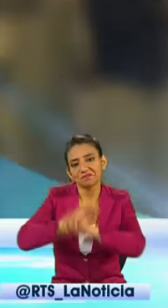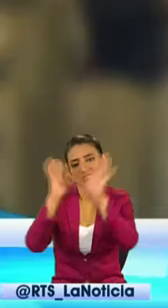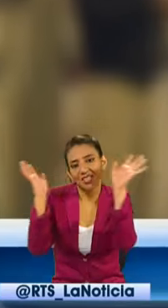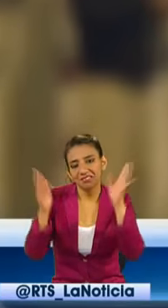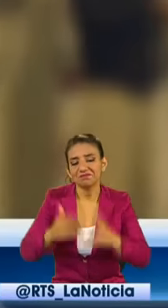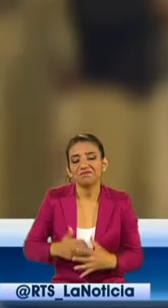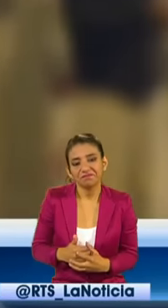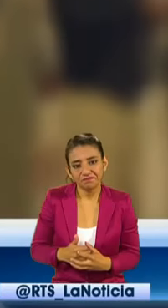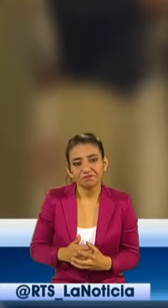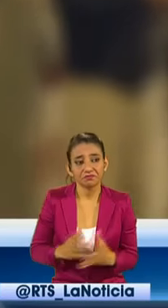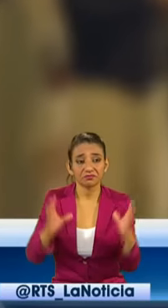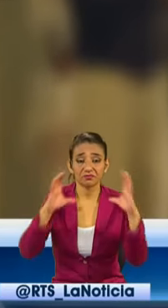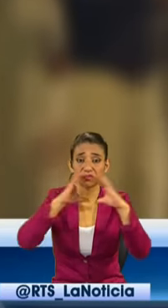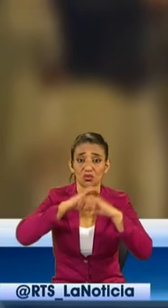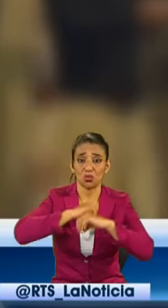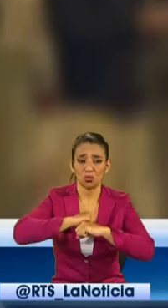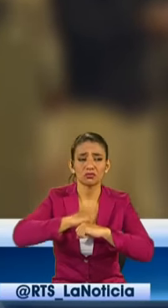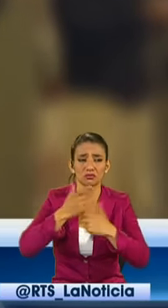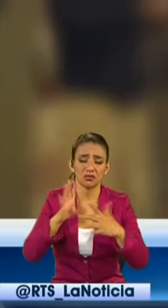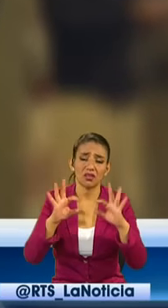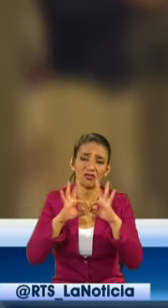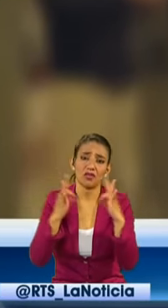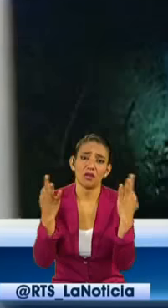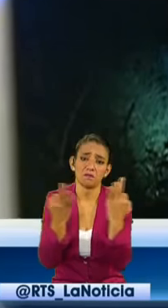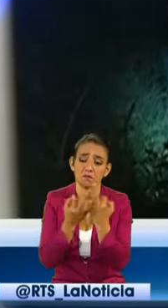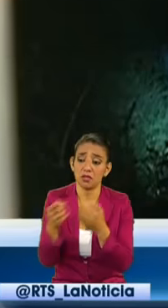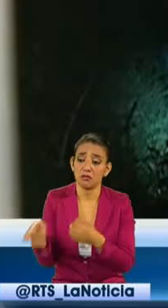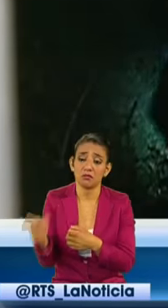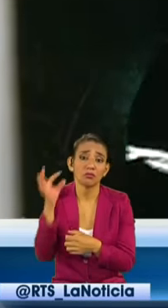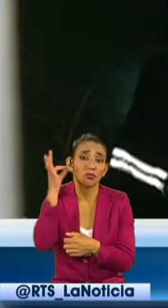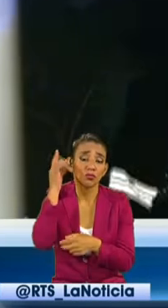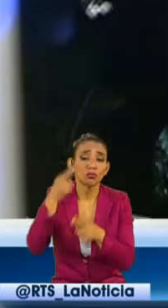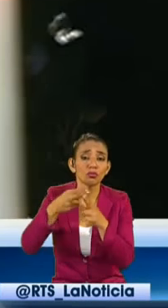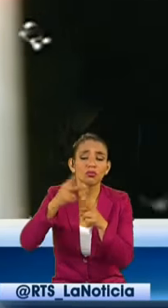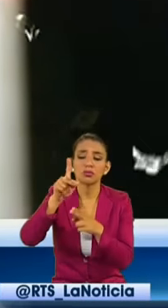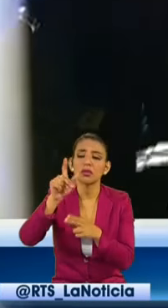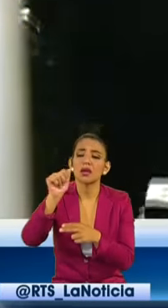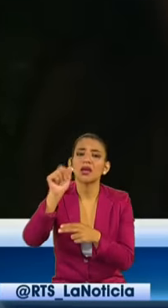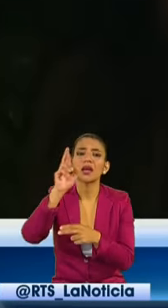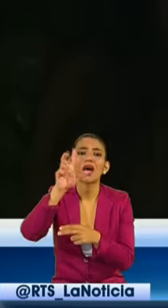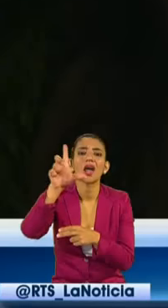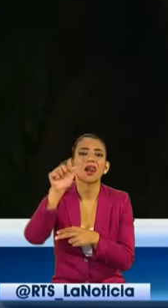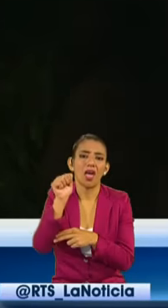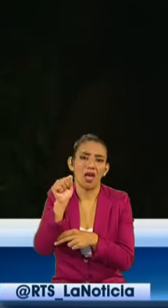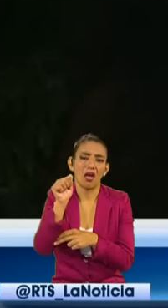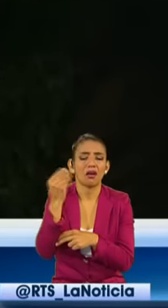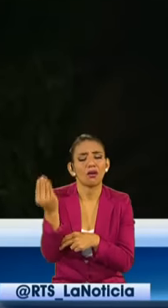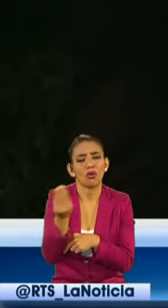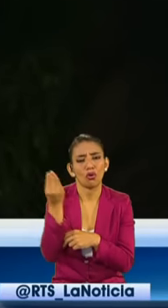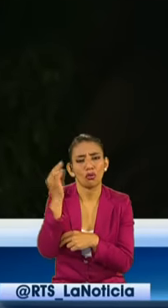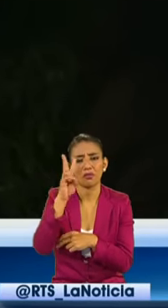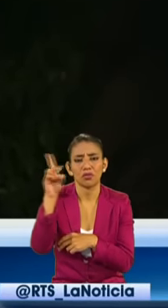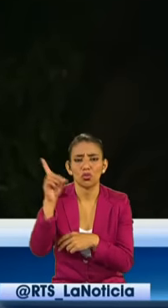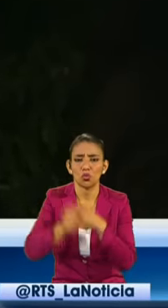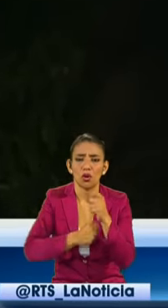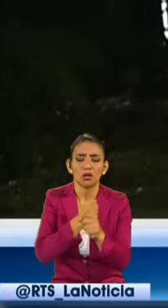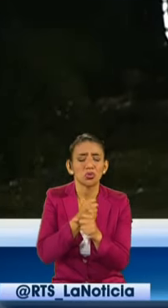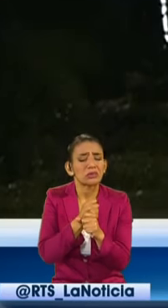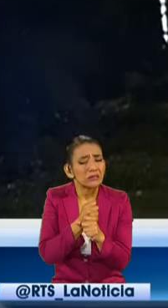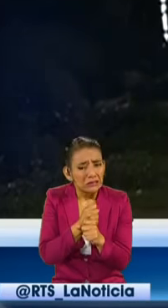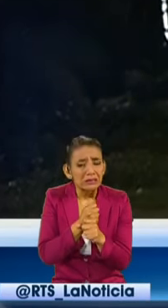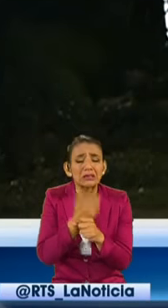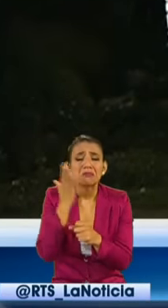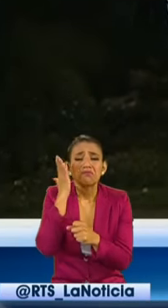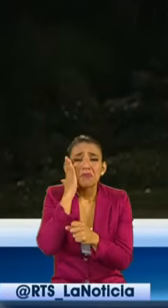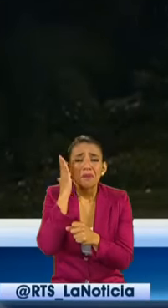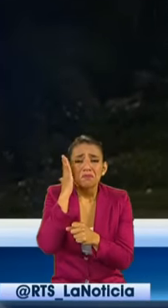lugar, entrada la noche, llegaron los familiares de Carla M., una joven de 21 años de edad. La madre se negaba a creer lo innegable. Su hija se